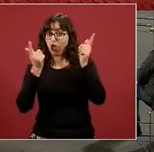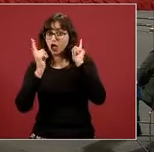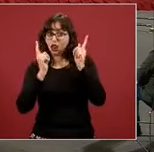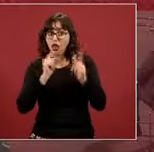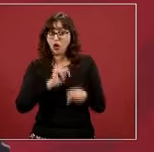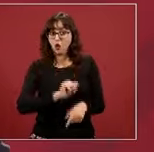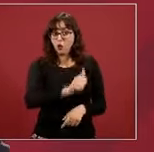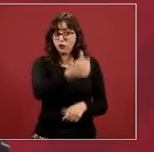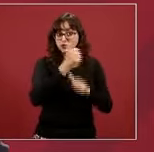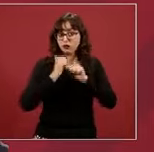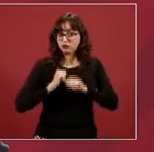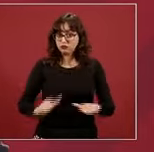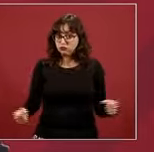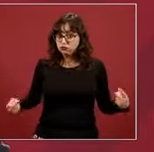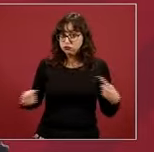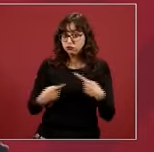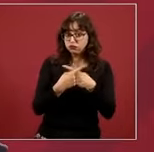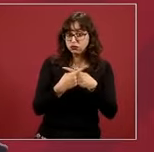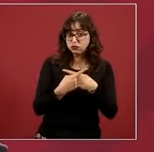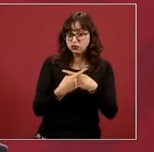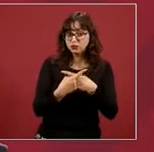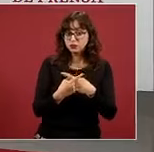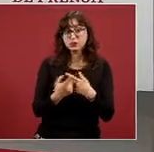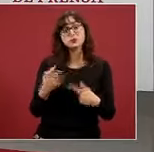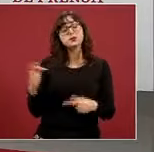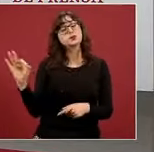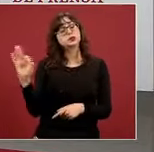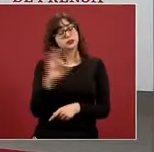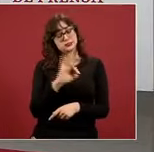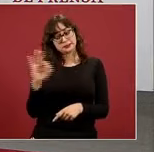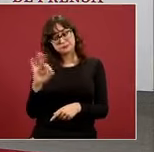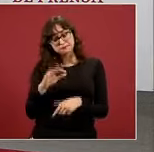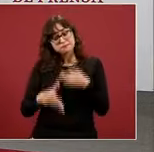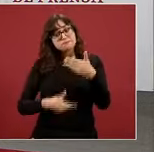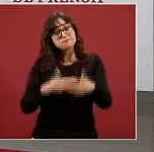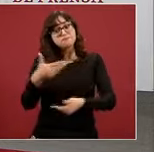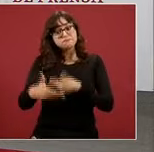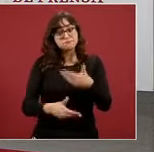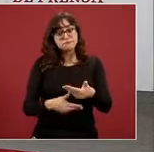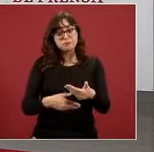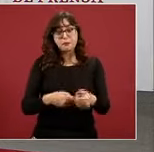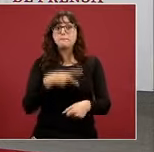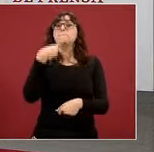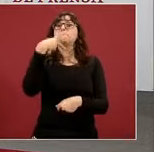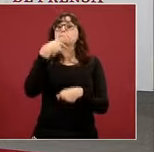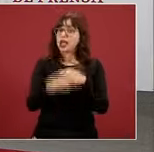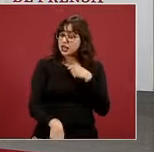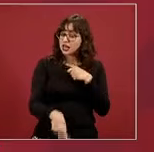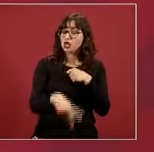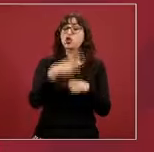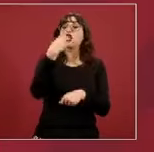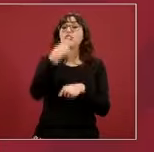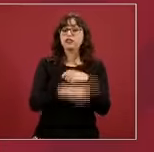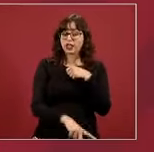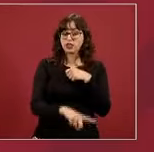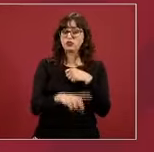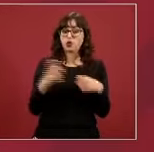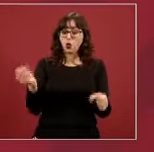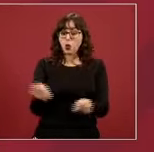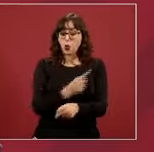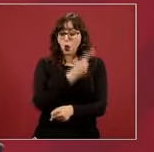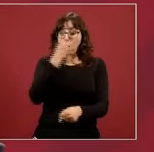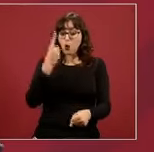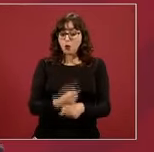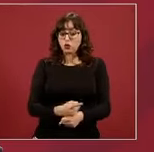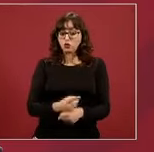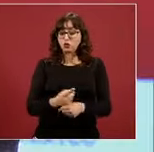porque podría entonces exponer a un riesgo innecesario y además perder la oportunidad de la reducción